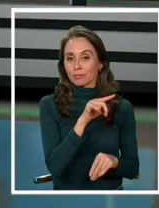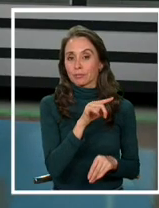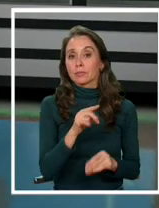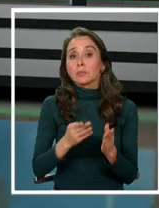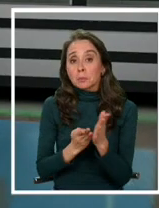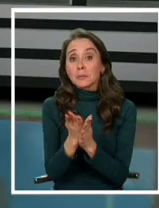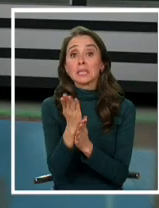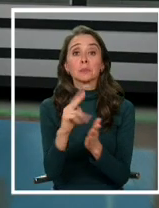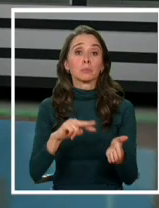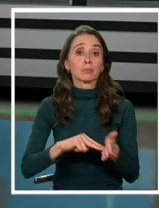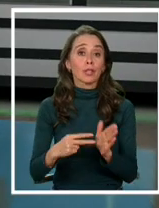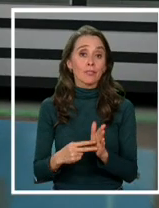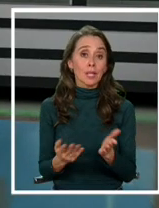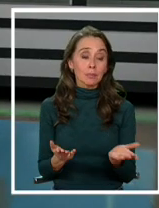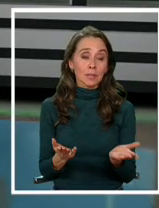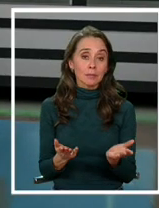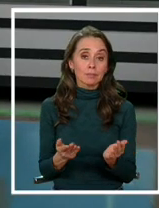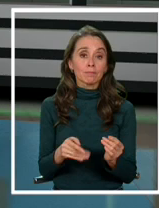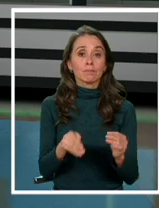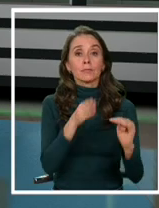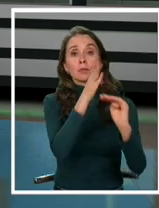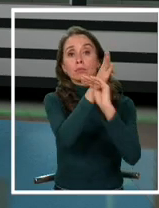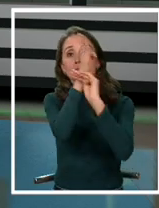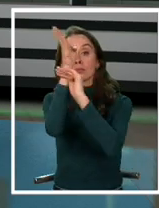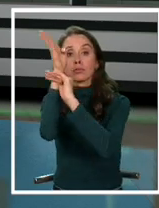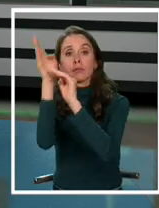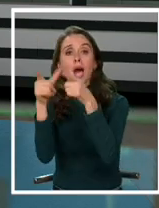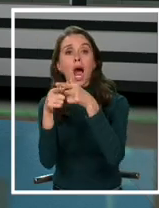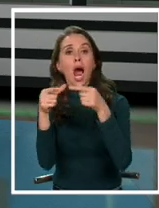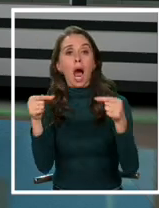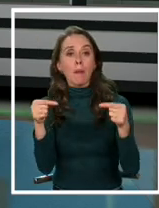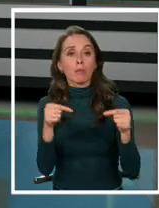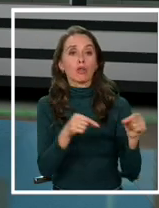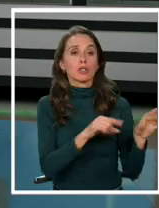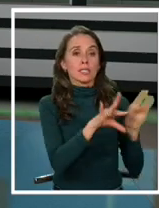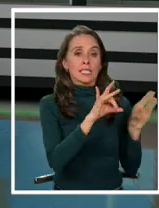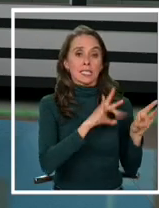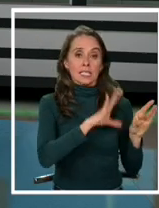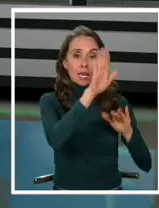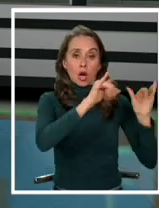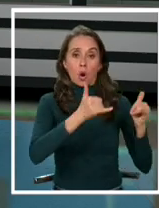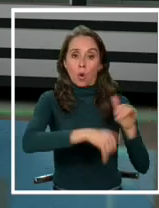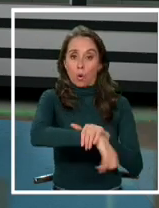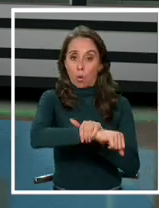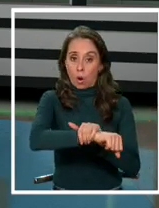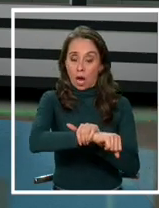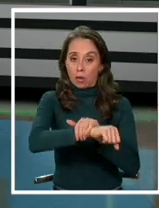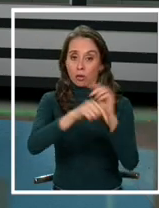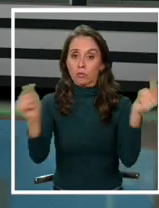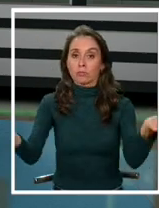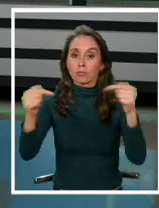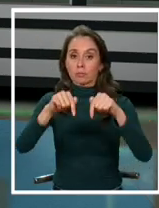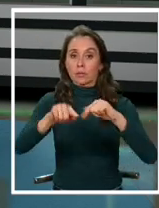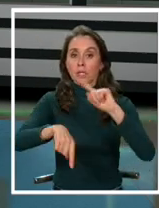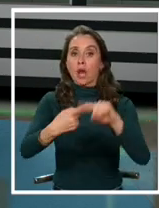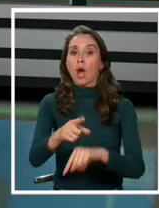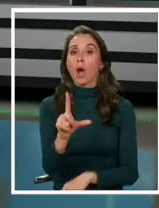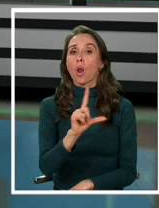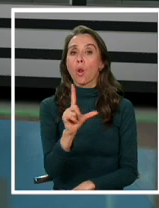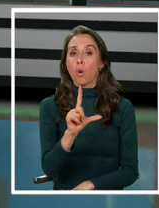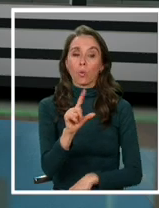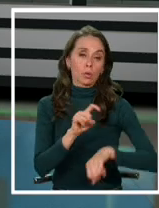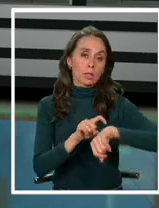con un problema se viene una gira por Japón la selección chilena los convocados están llamados a presentarse el próximo